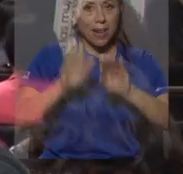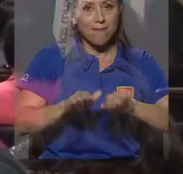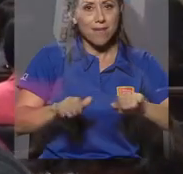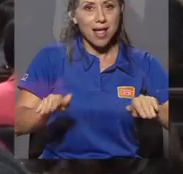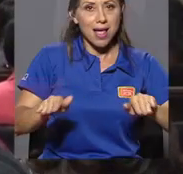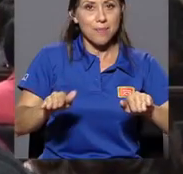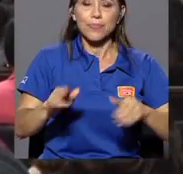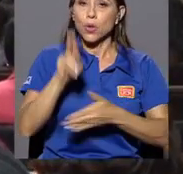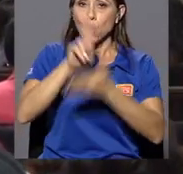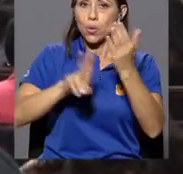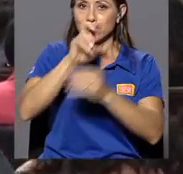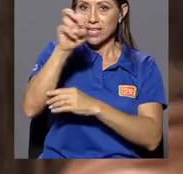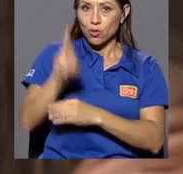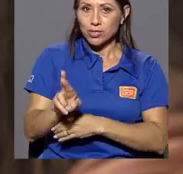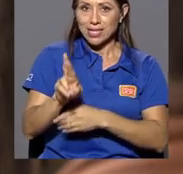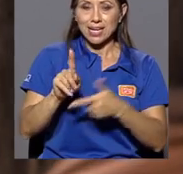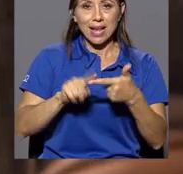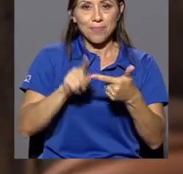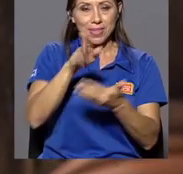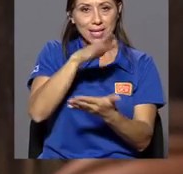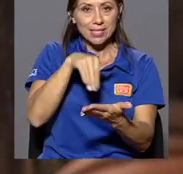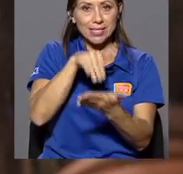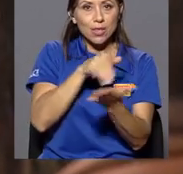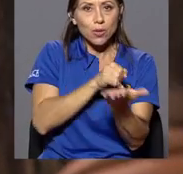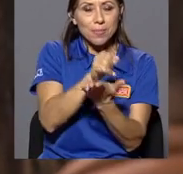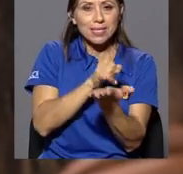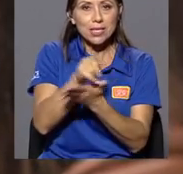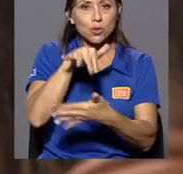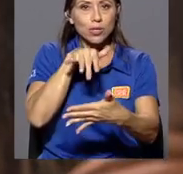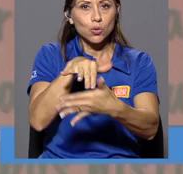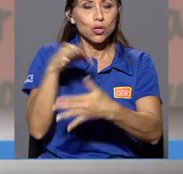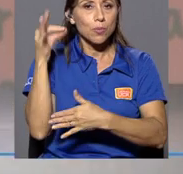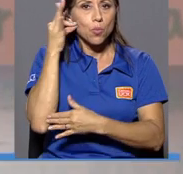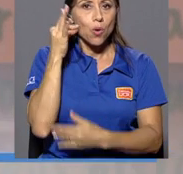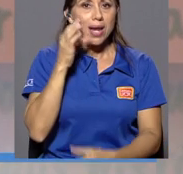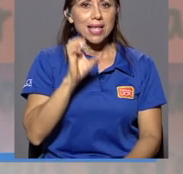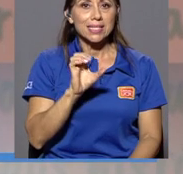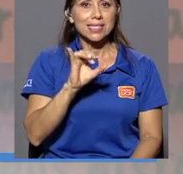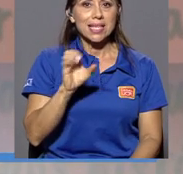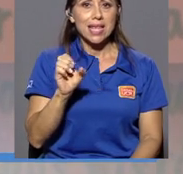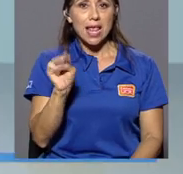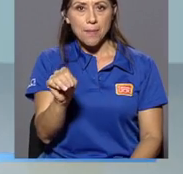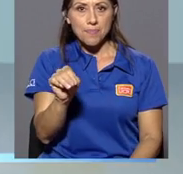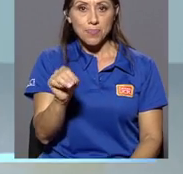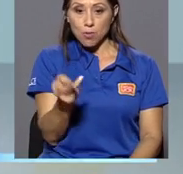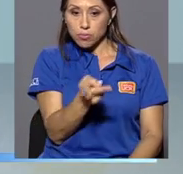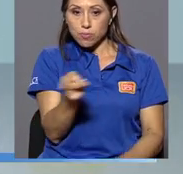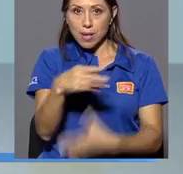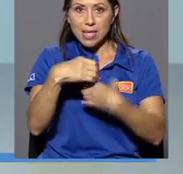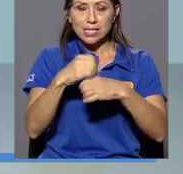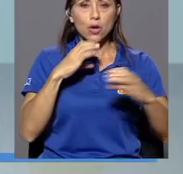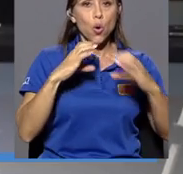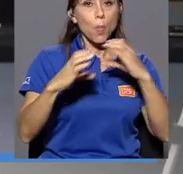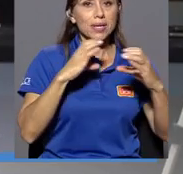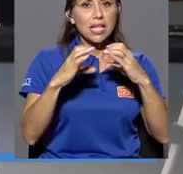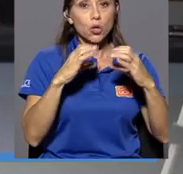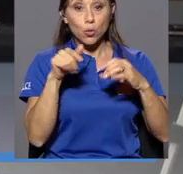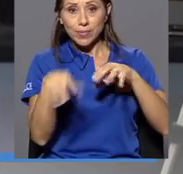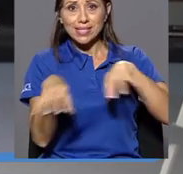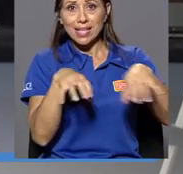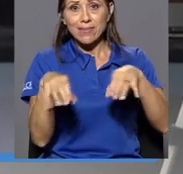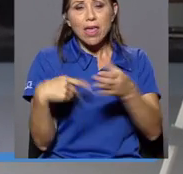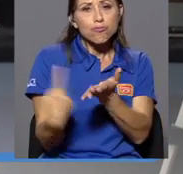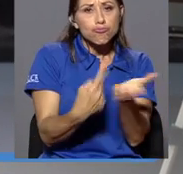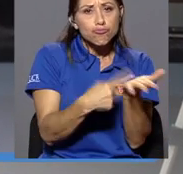La Universidad de Costa Rica y el Centro de Investigación en Estudios de la Mujer, CIEM, realizaron un conversatorio en donde se analizó, desde